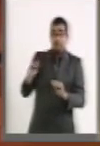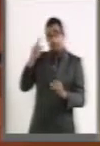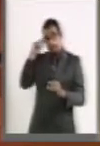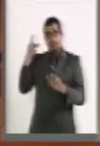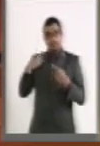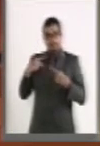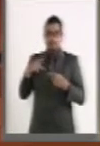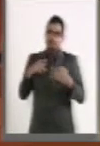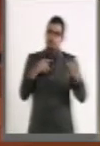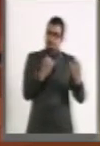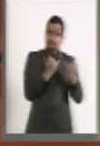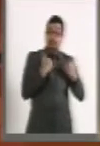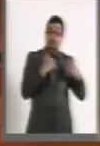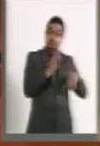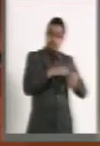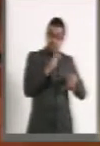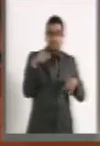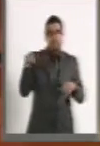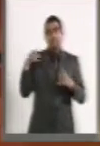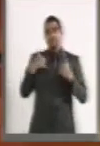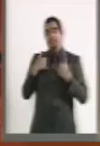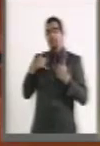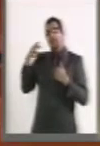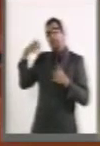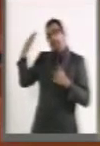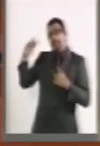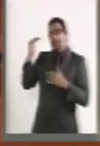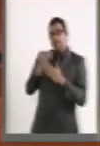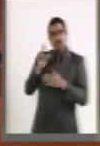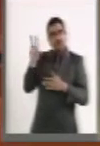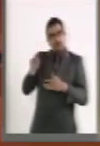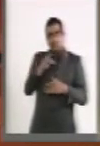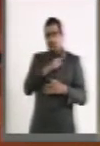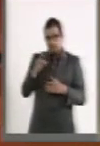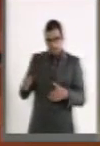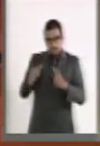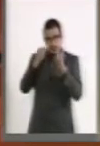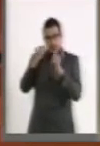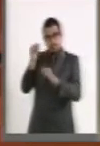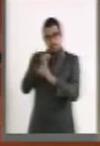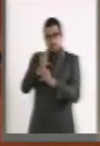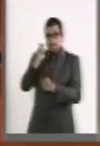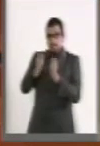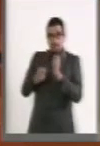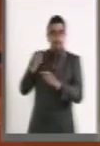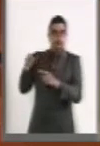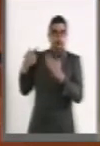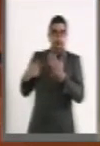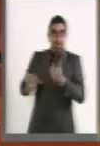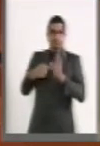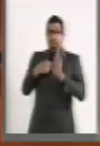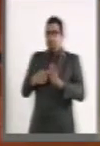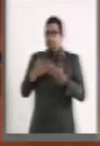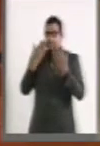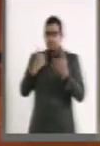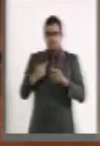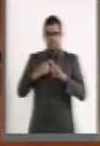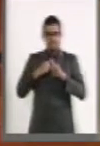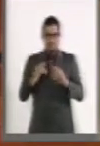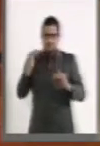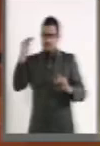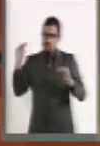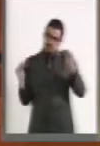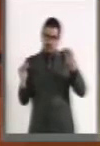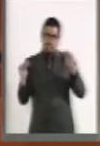gente joven. Los estudios que se han hecho sobre la capacidad de aprendizaje demuestran que no existe ninguna